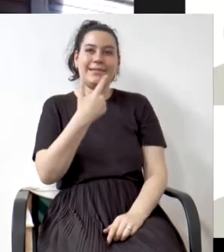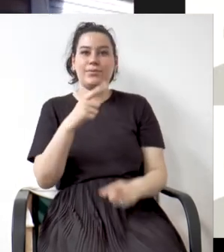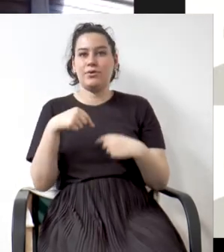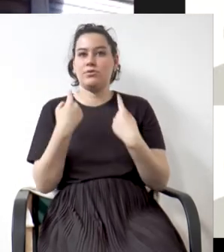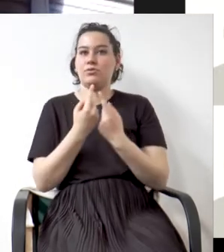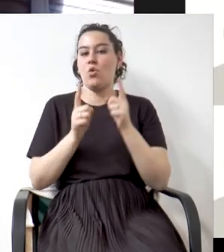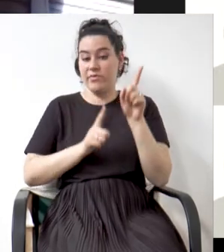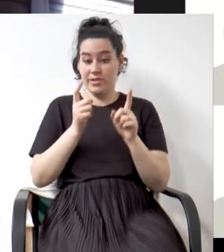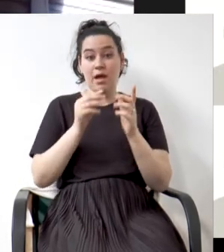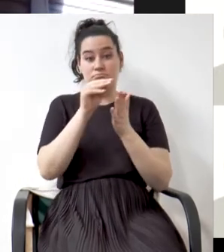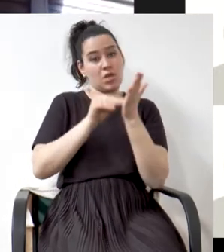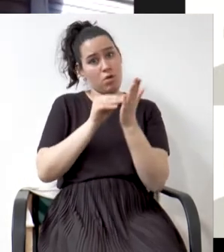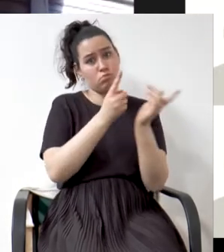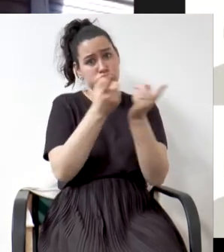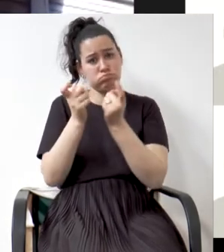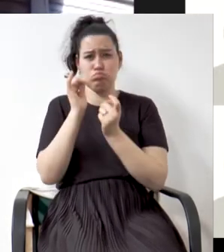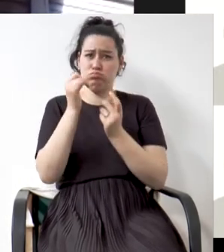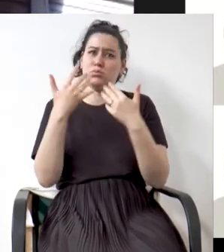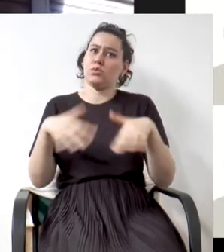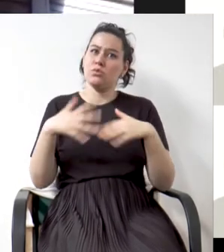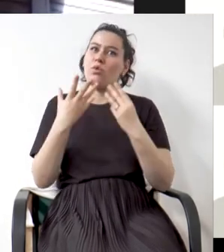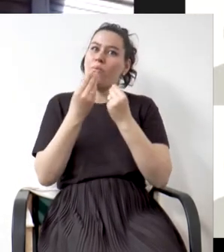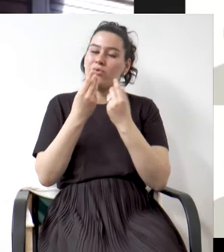A veces decimos que la universidad genera datos, que es algo cierto, genera un montón de datos